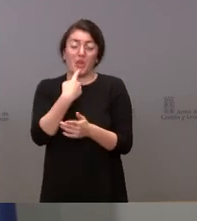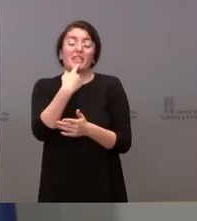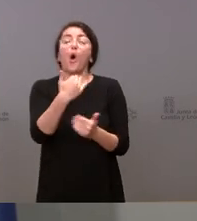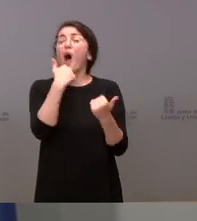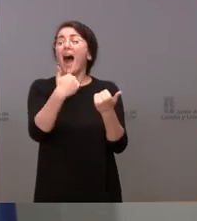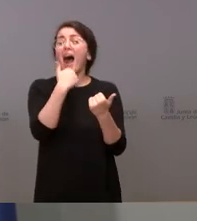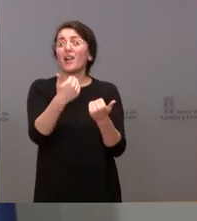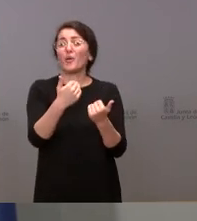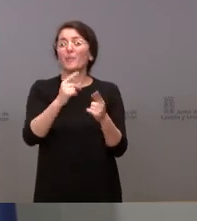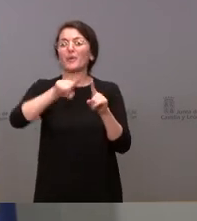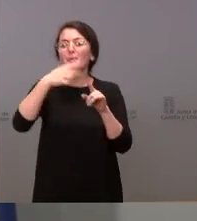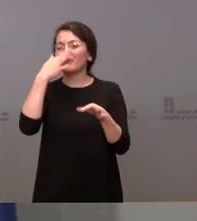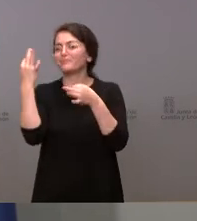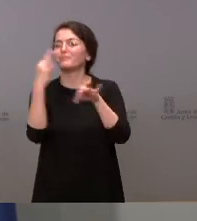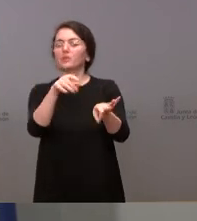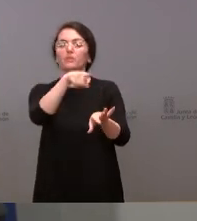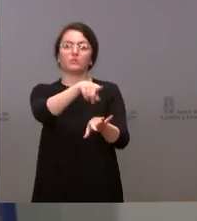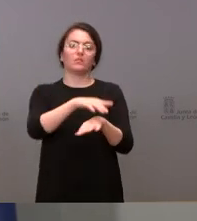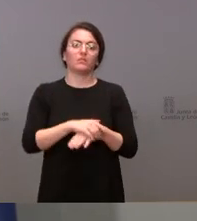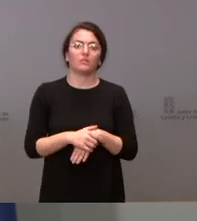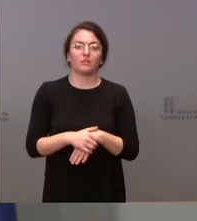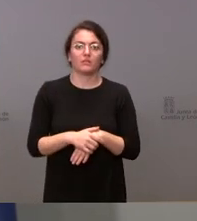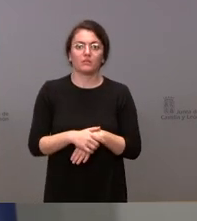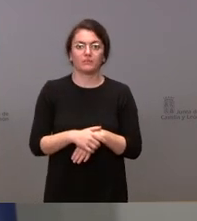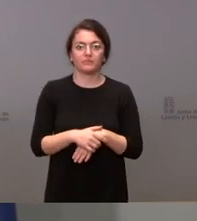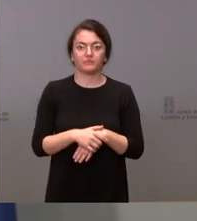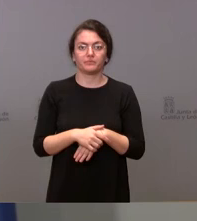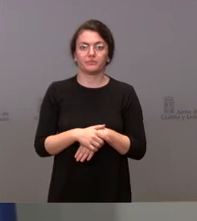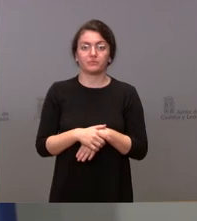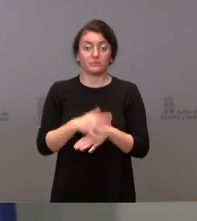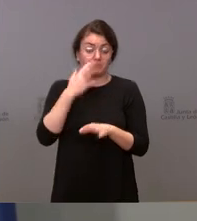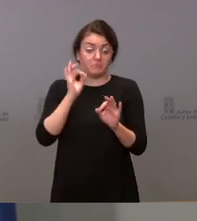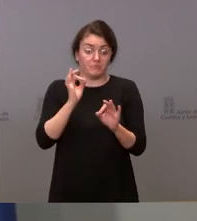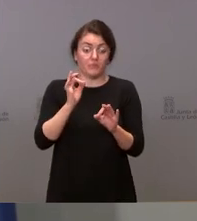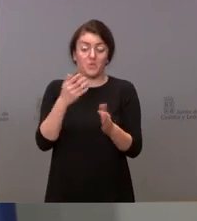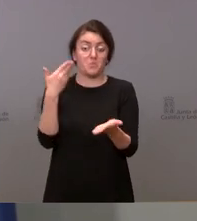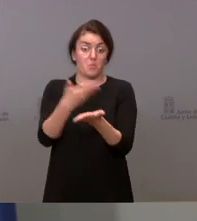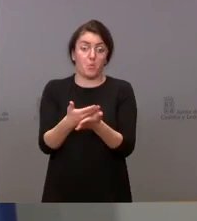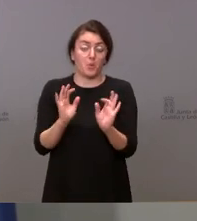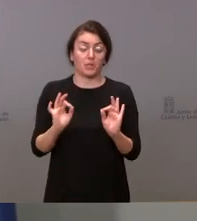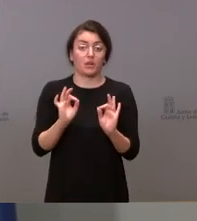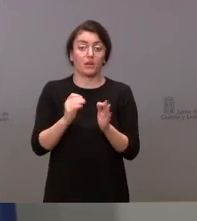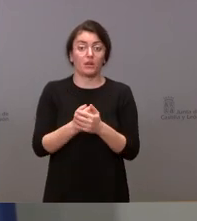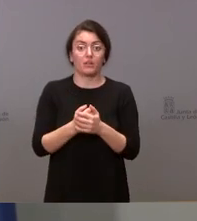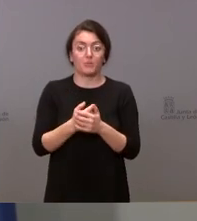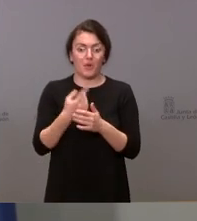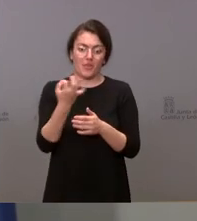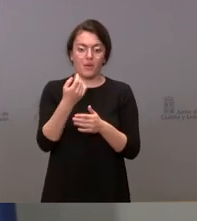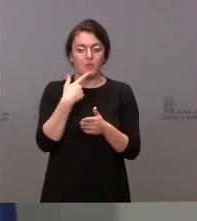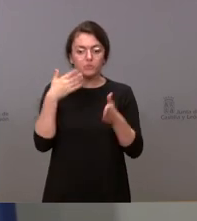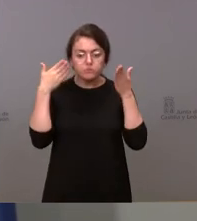subarrienda usted y ya la va haciendo usted. Ya no. Hay que hecho usted la propuesta, haga usted, concrétela usted,